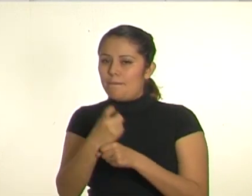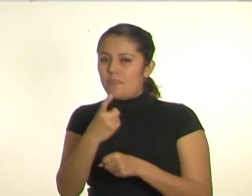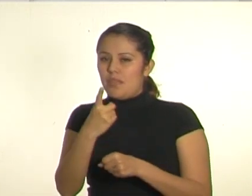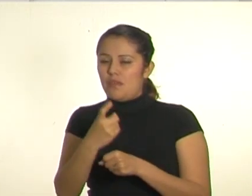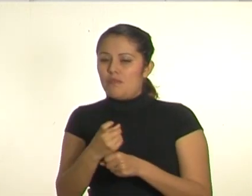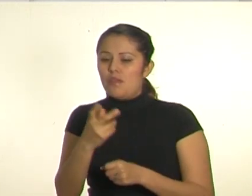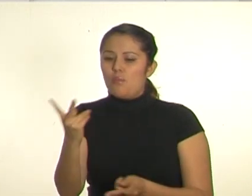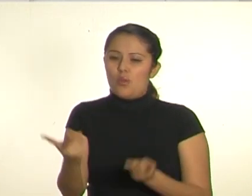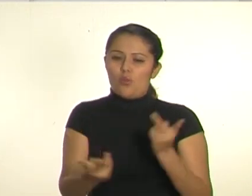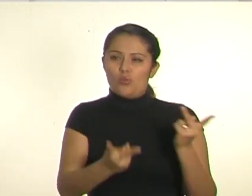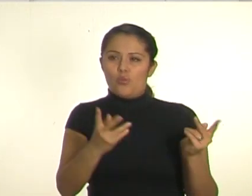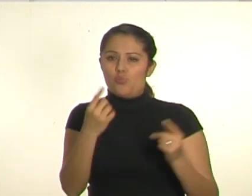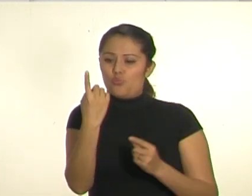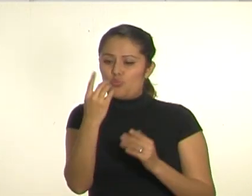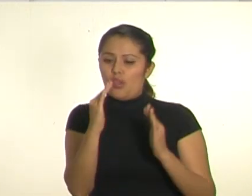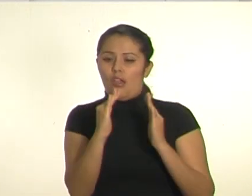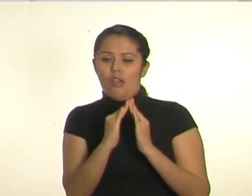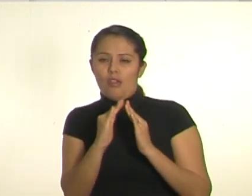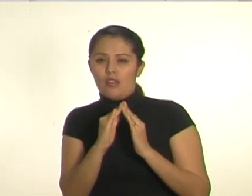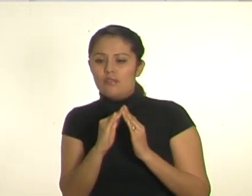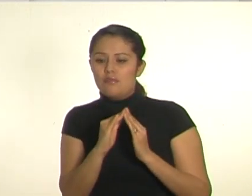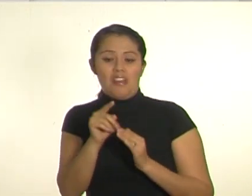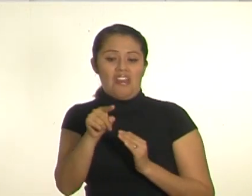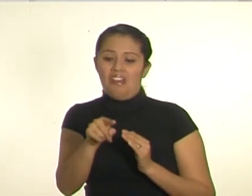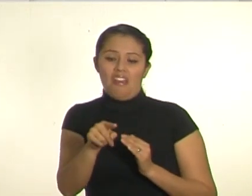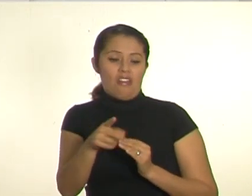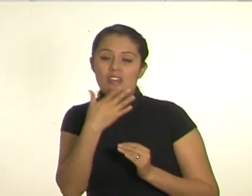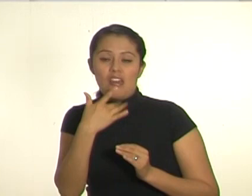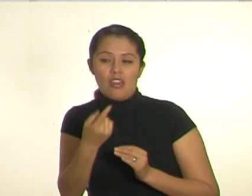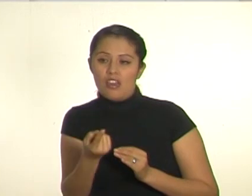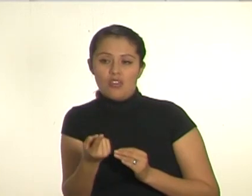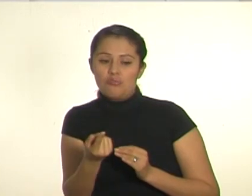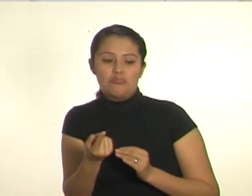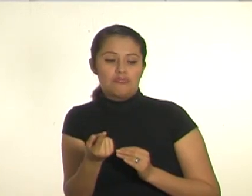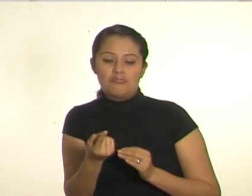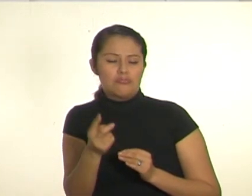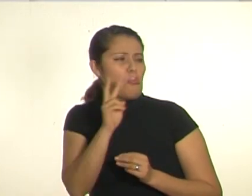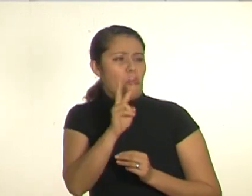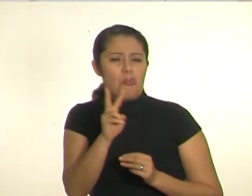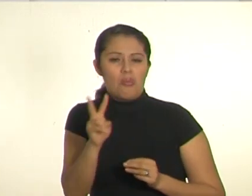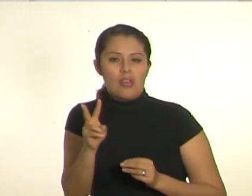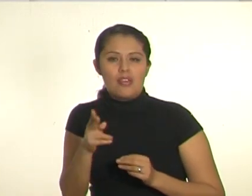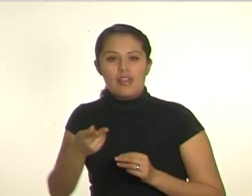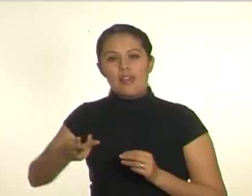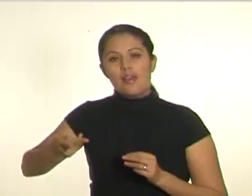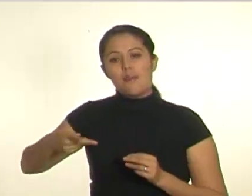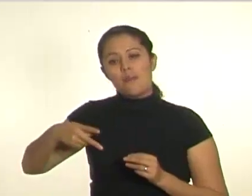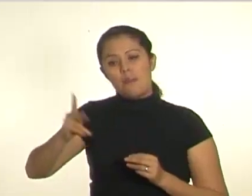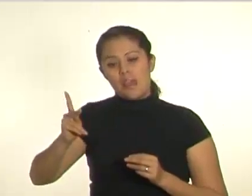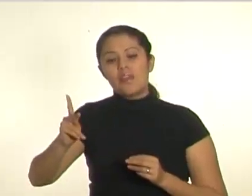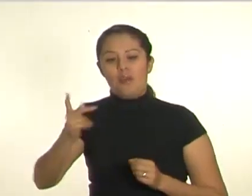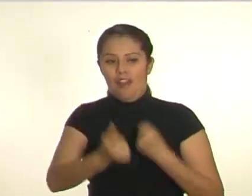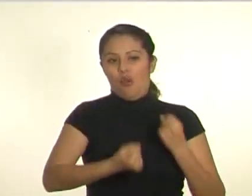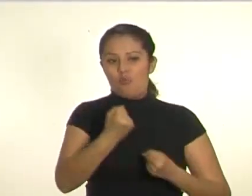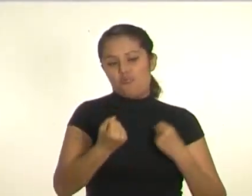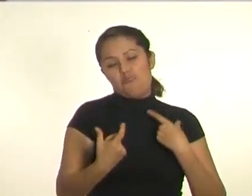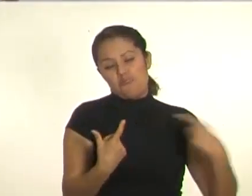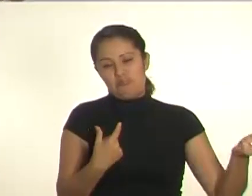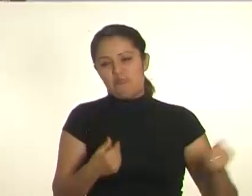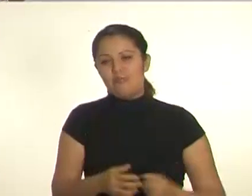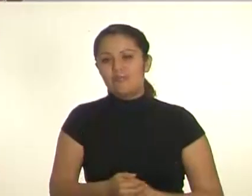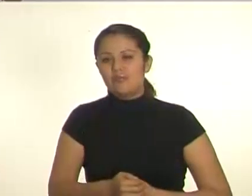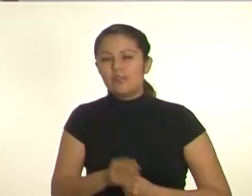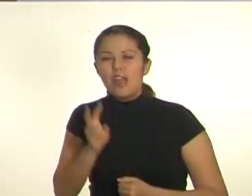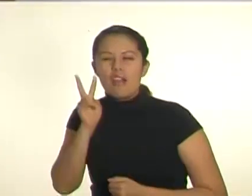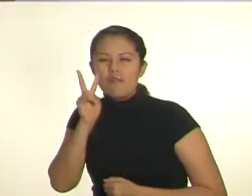Allí nos dijeron que lo habían visto, pero corrió. Si te das cuenta,